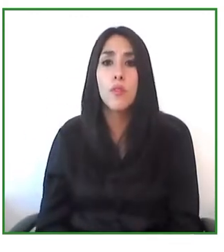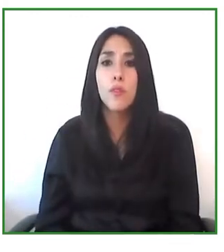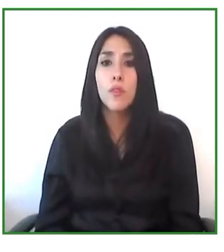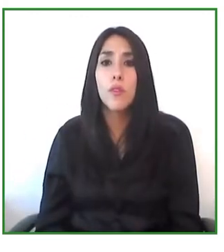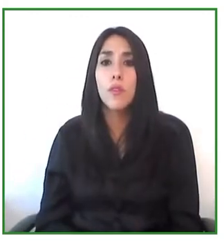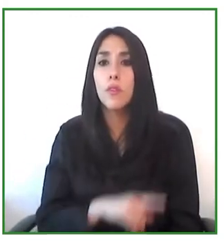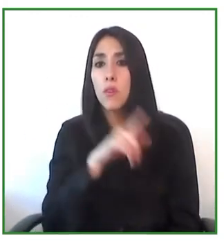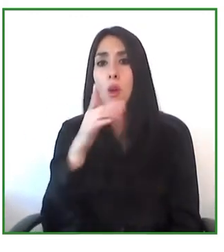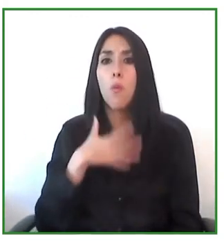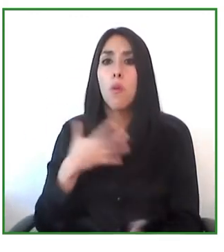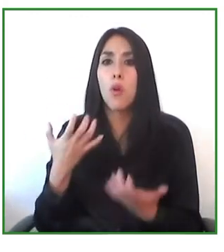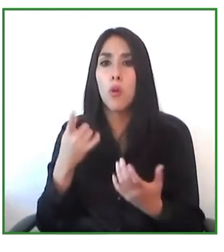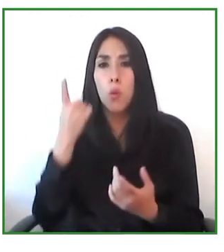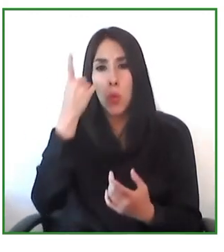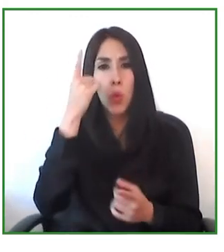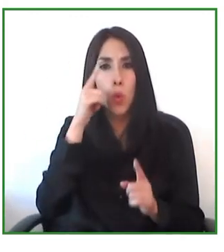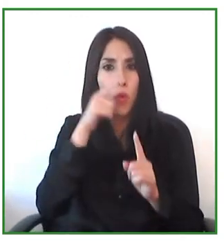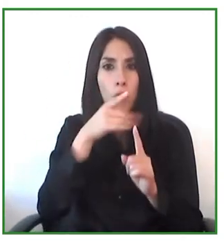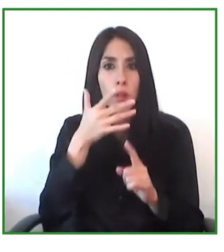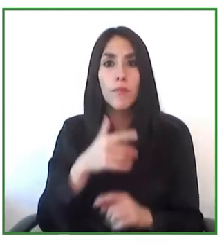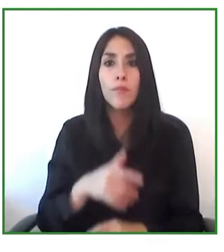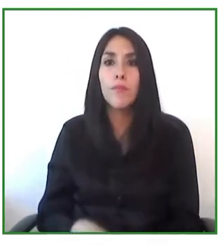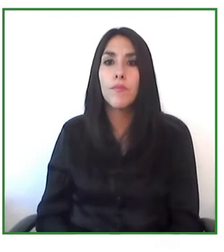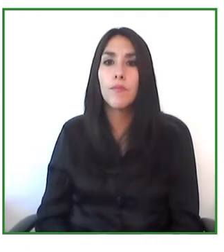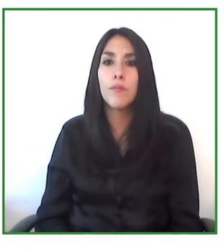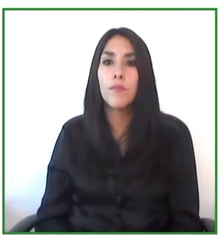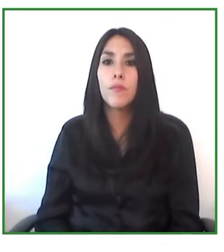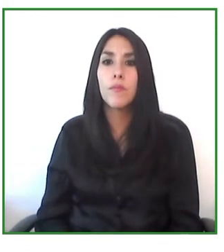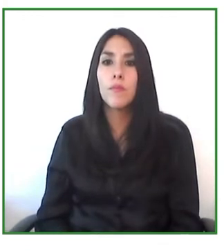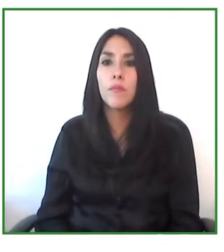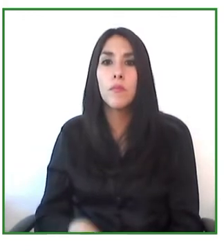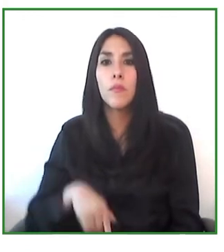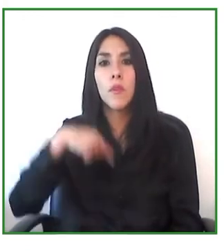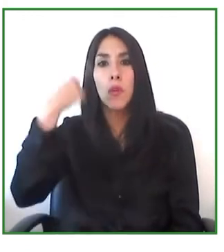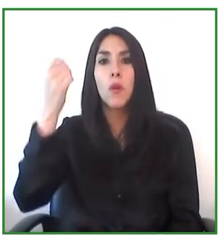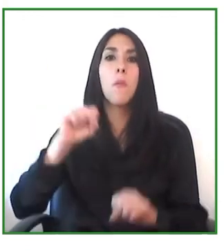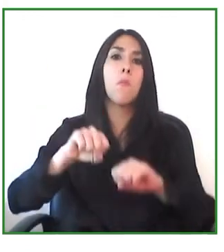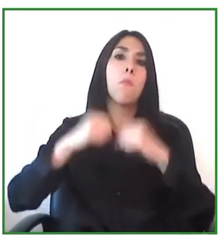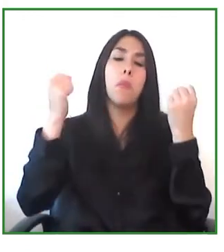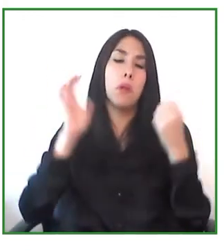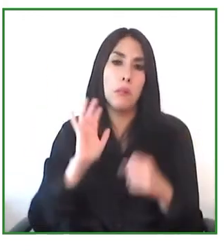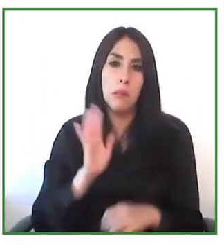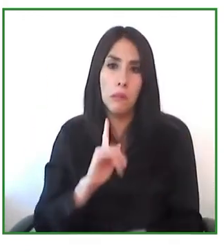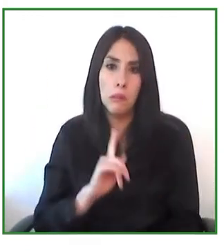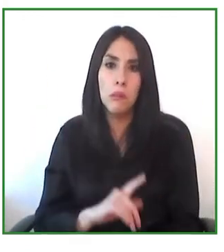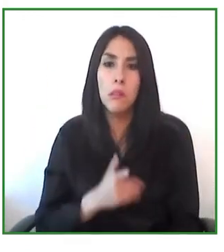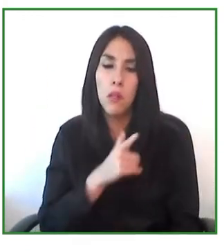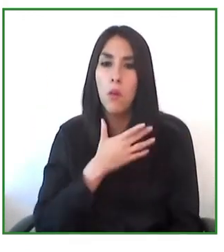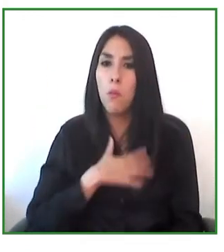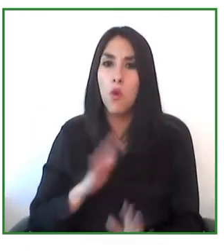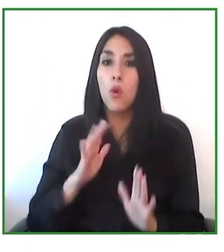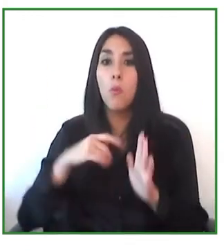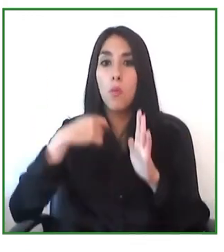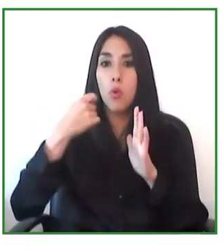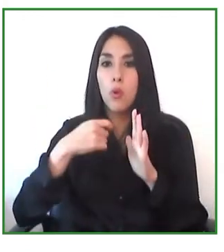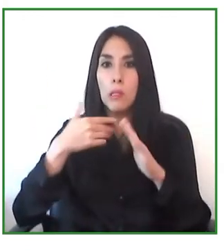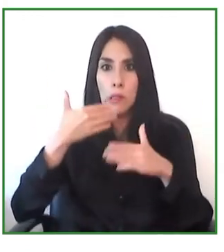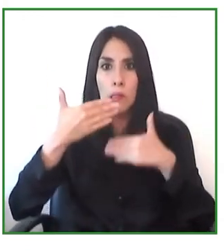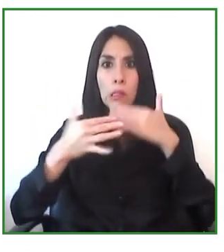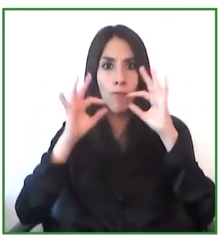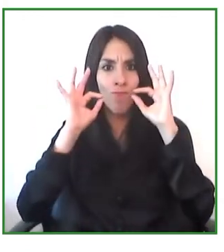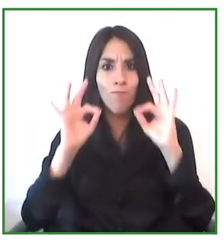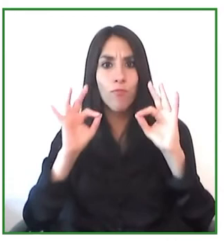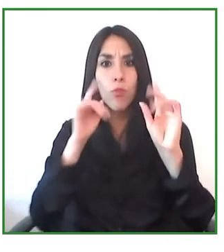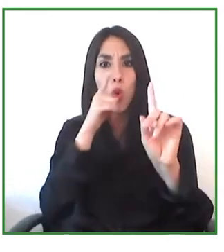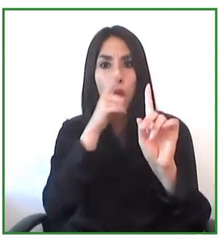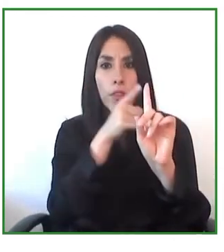10 meses el proyecto en Chile, pero por muchos años. Y también creemos que es una buena oportunidad